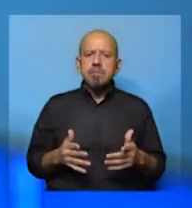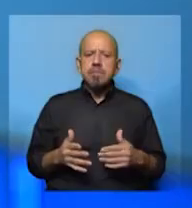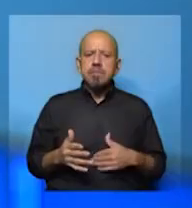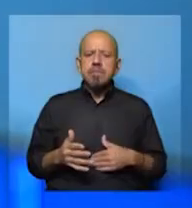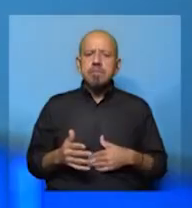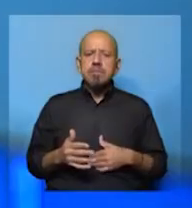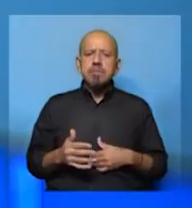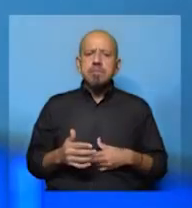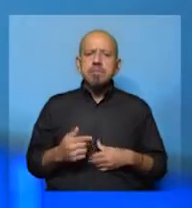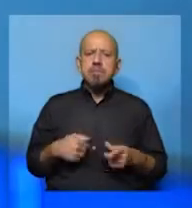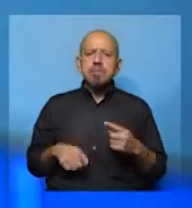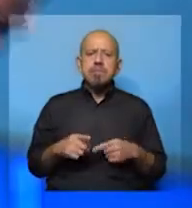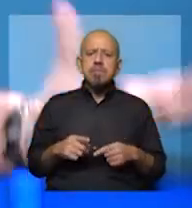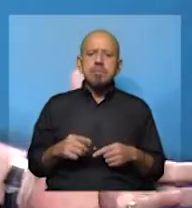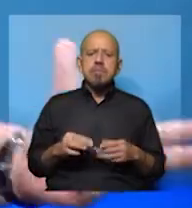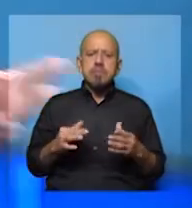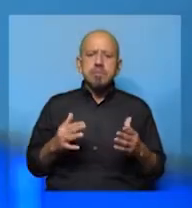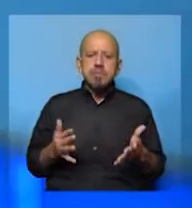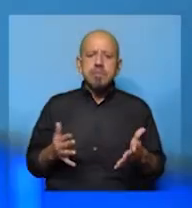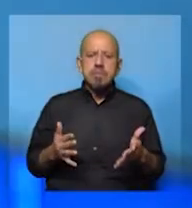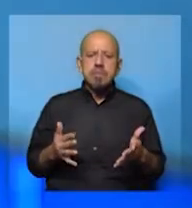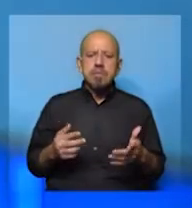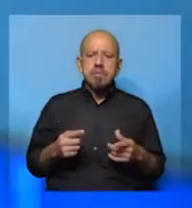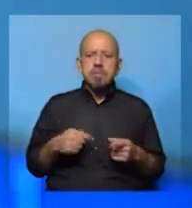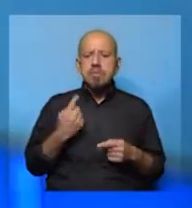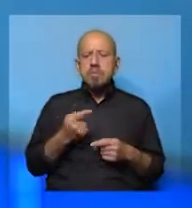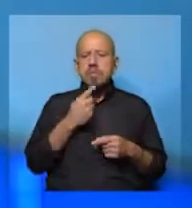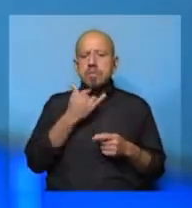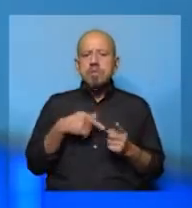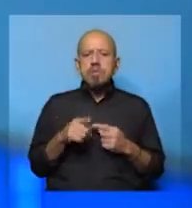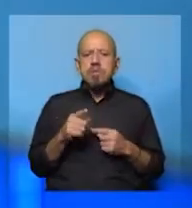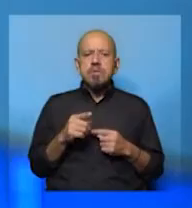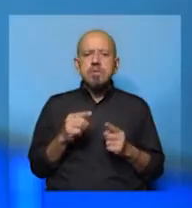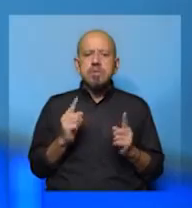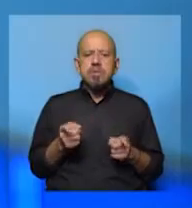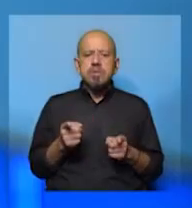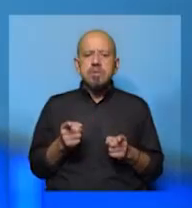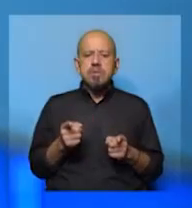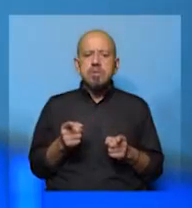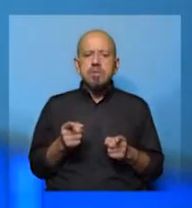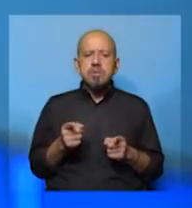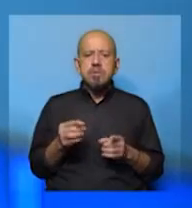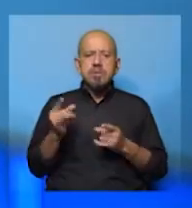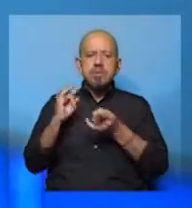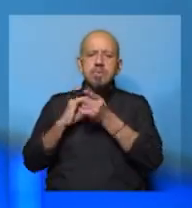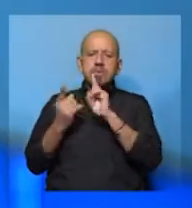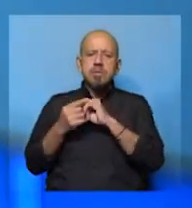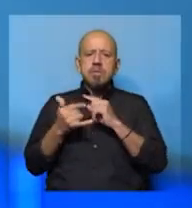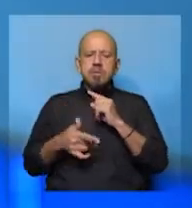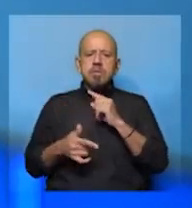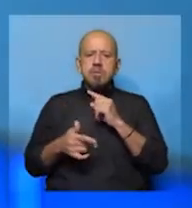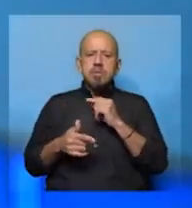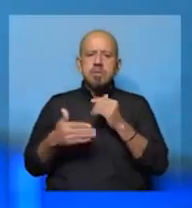ese en ese caso para ponerte otro otro ejemplo y además el parlamento tiene un rol de